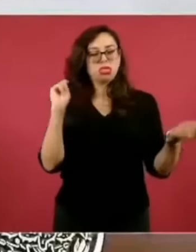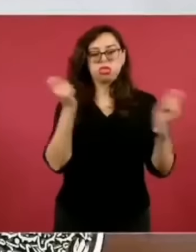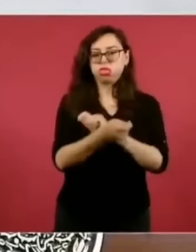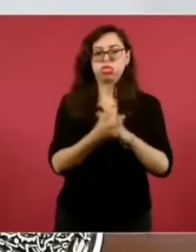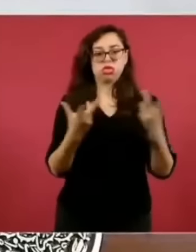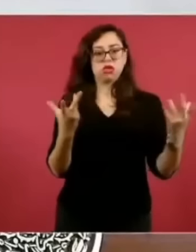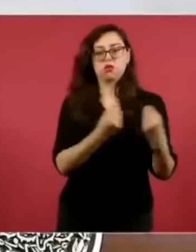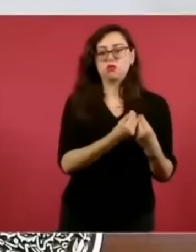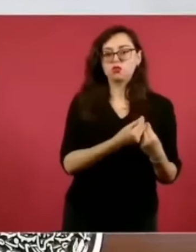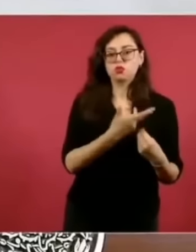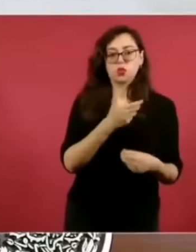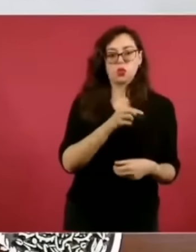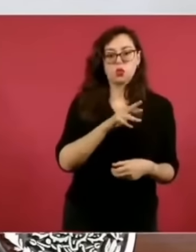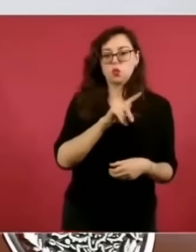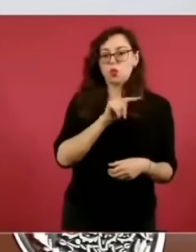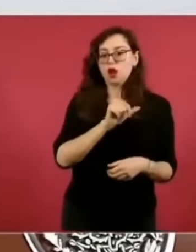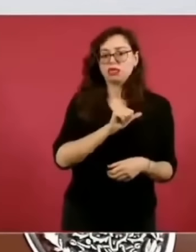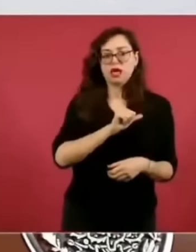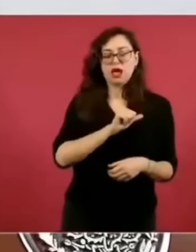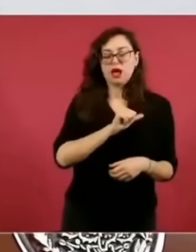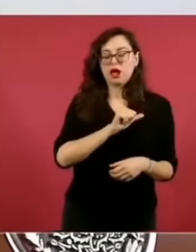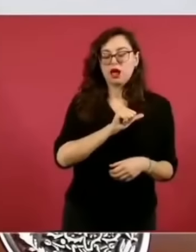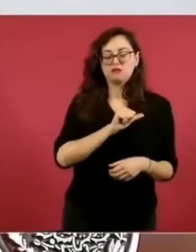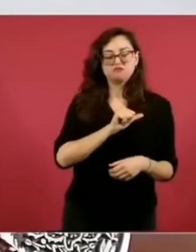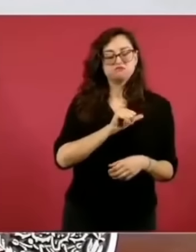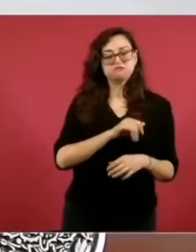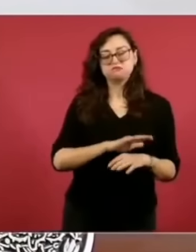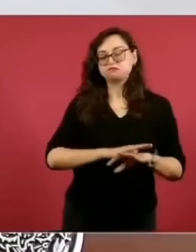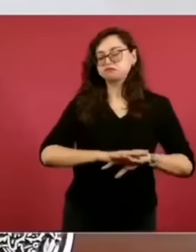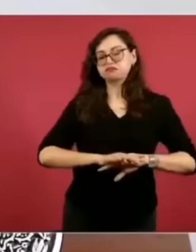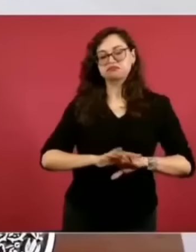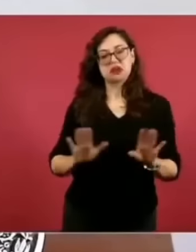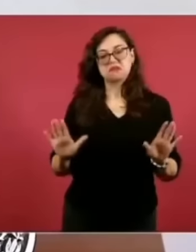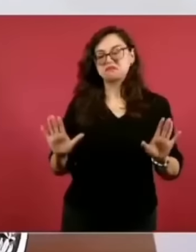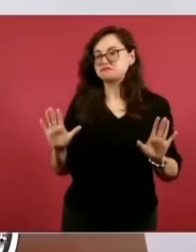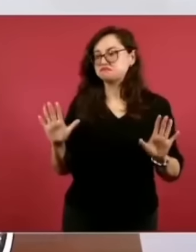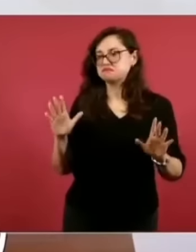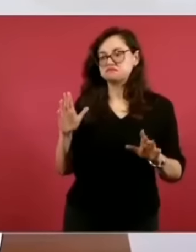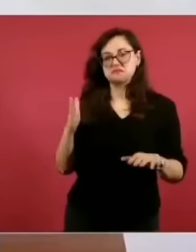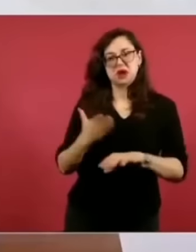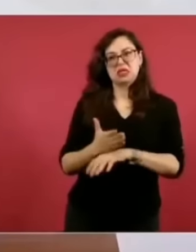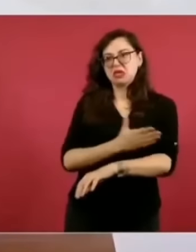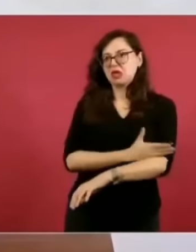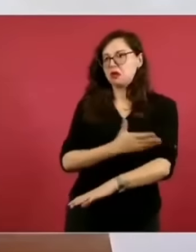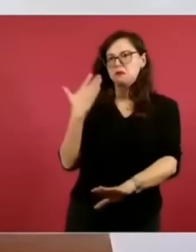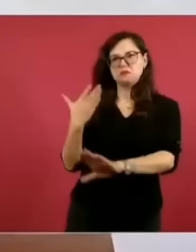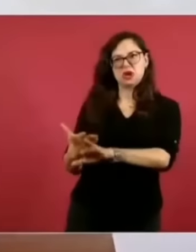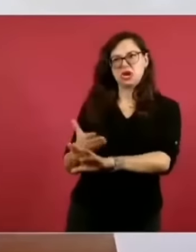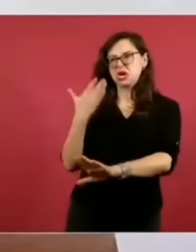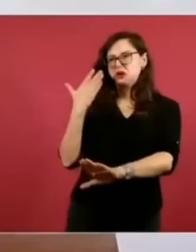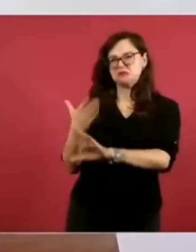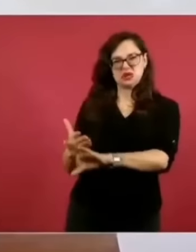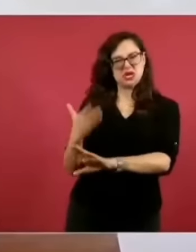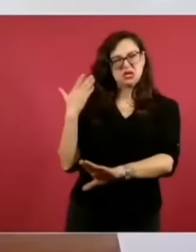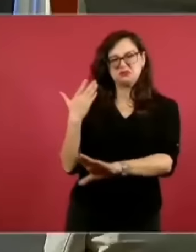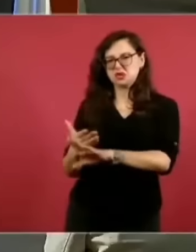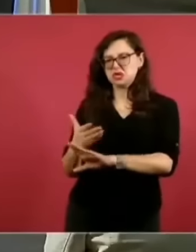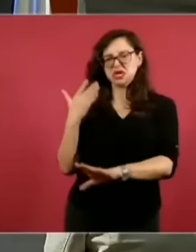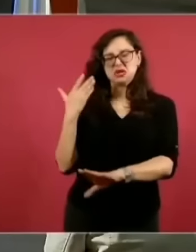y se volvió un opositor a Madero